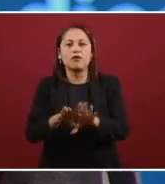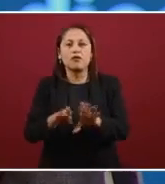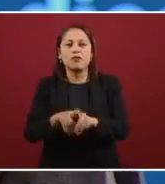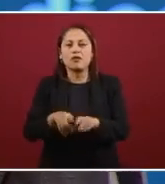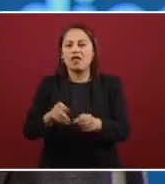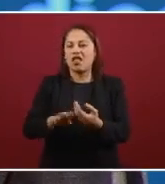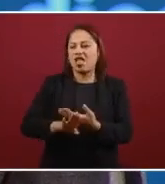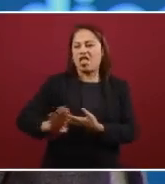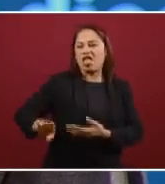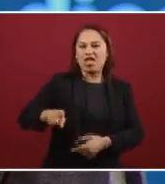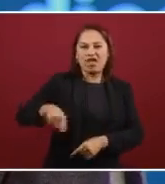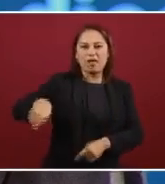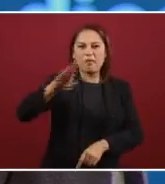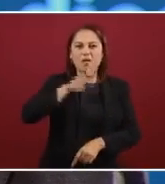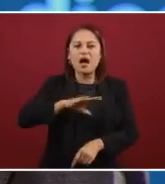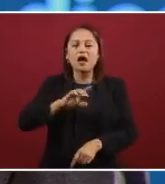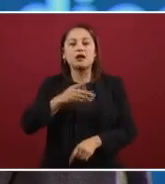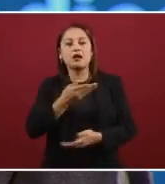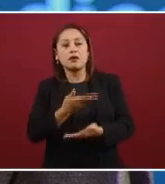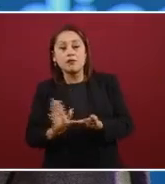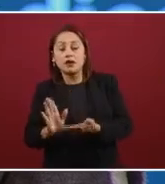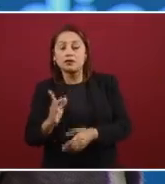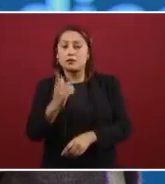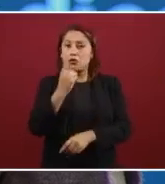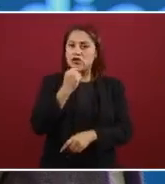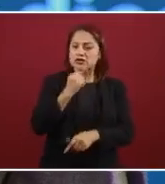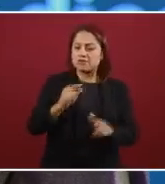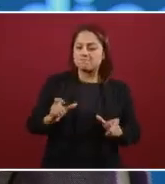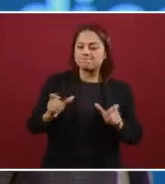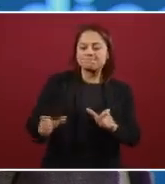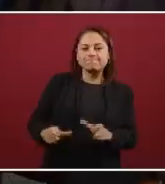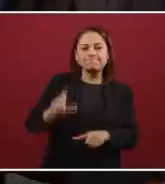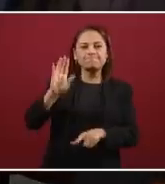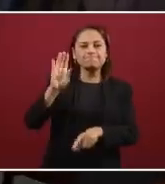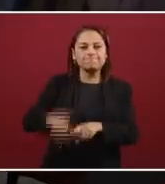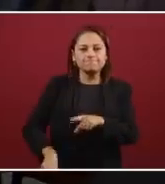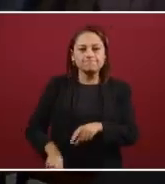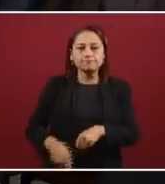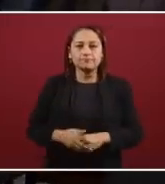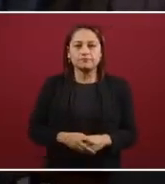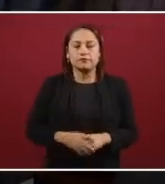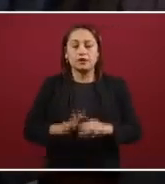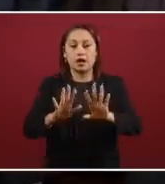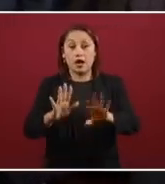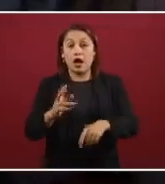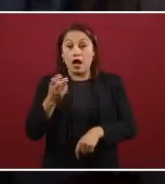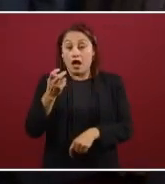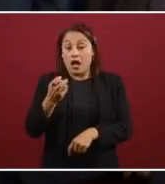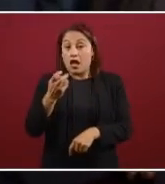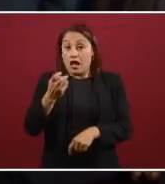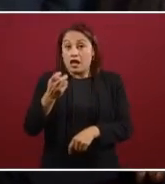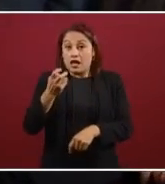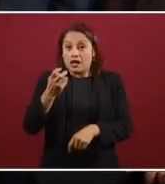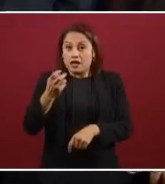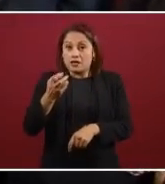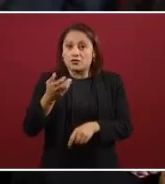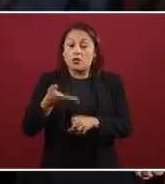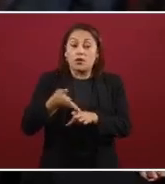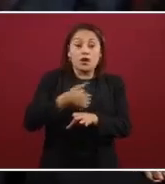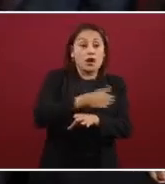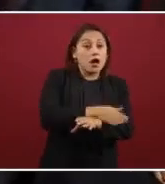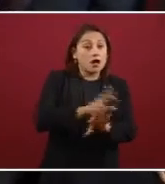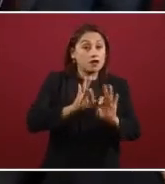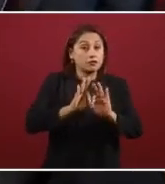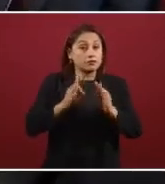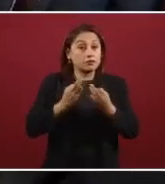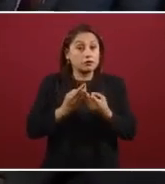las fuerzas públicas. Quiero dejar en claro que no existe ningún menosprecio ni desestimación a la importancia